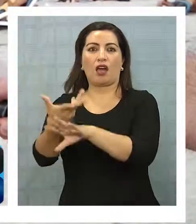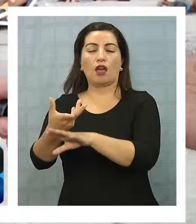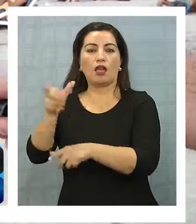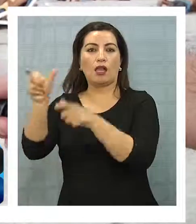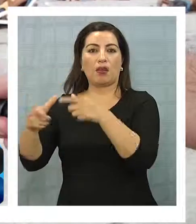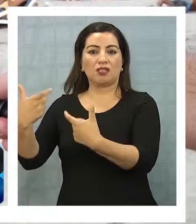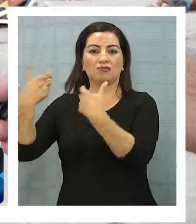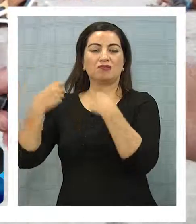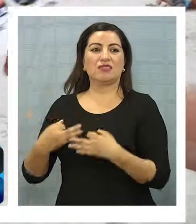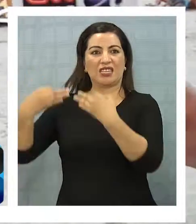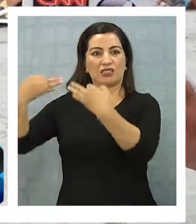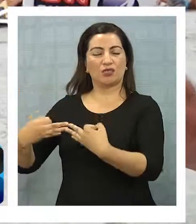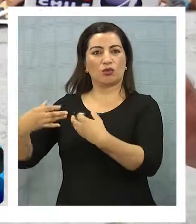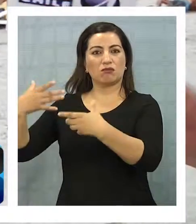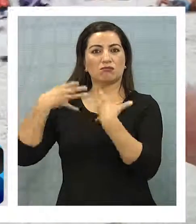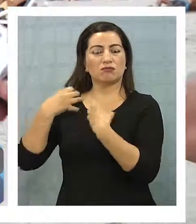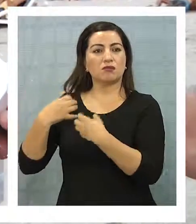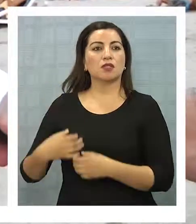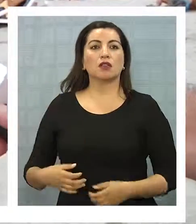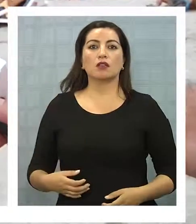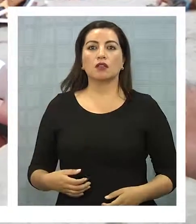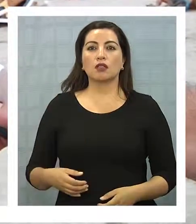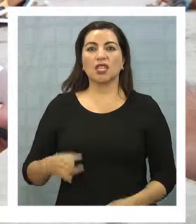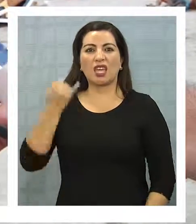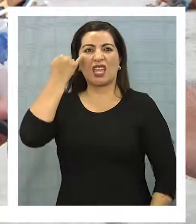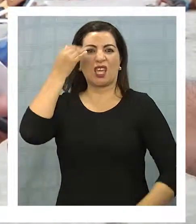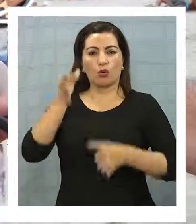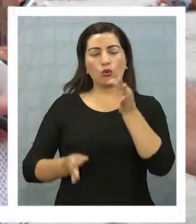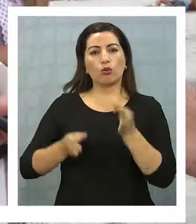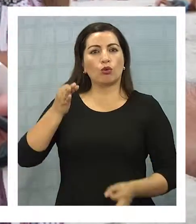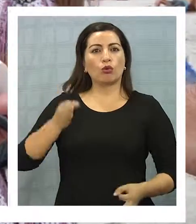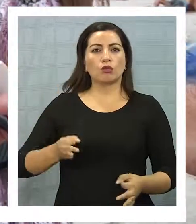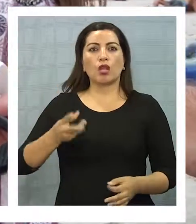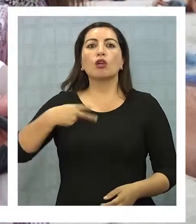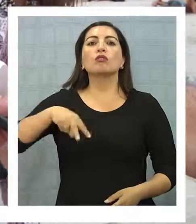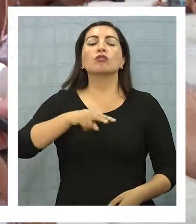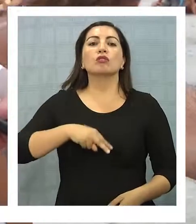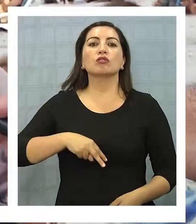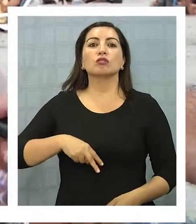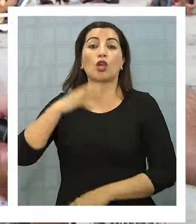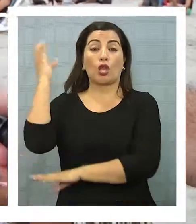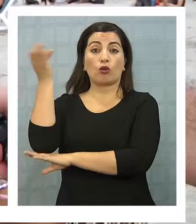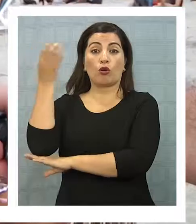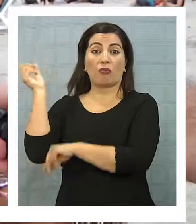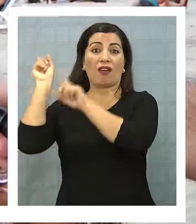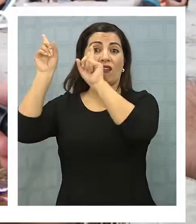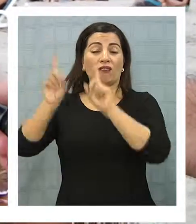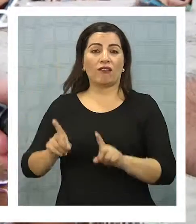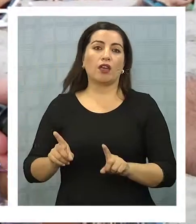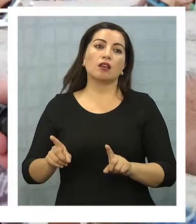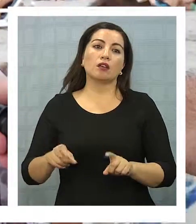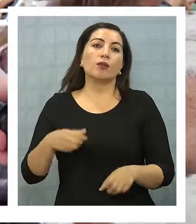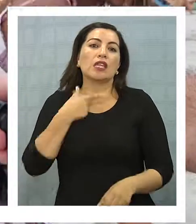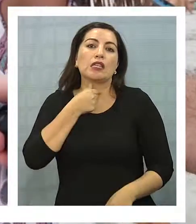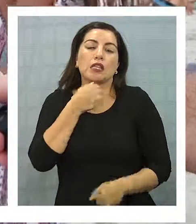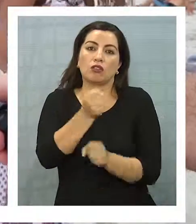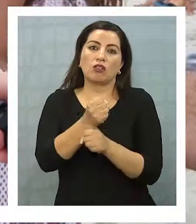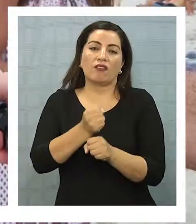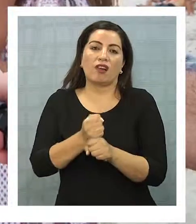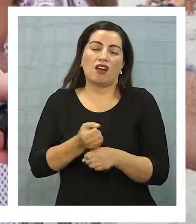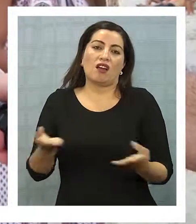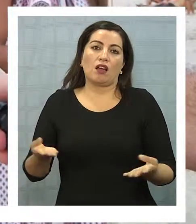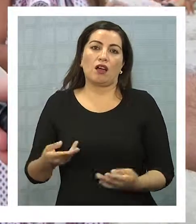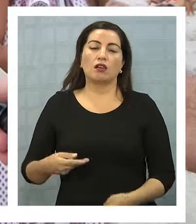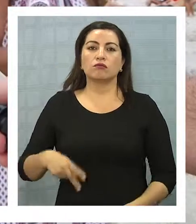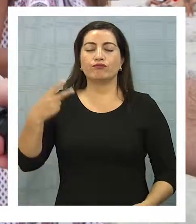los de seguridad ¿Te parece una injusticia? Nos parece una injusticia porque nosotros venimos desde nuestro país a rebuscarnos acá A trabajar dignamente